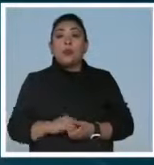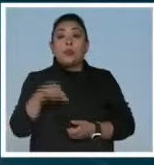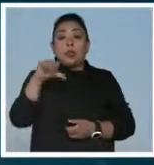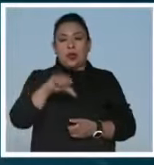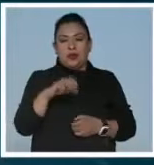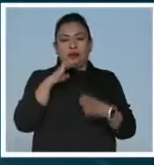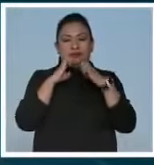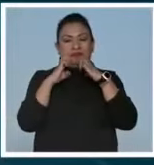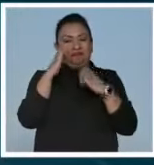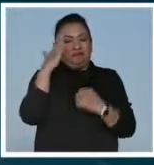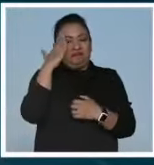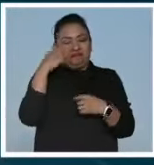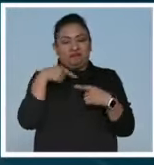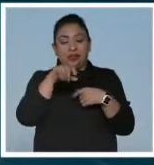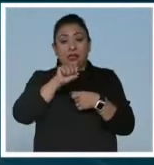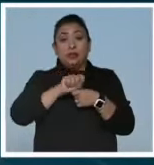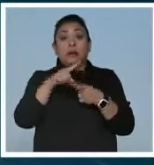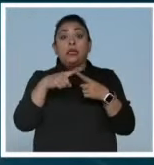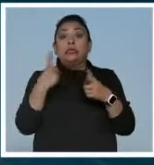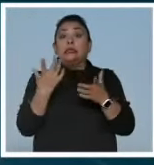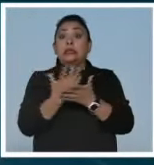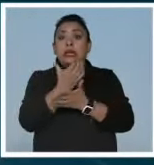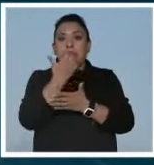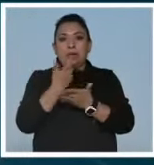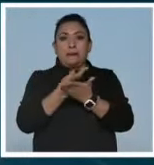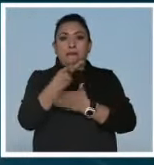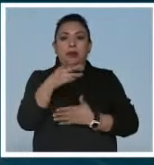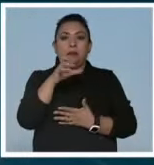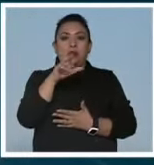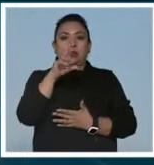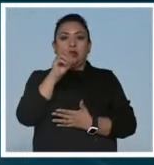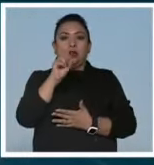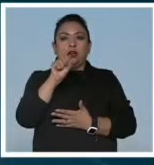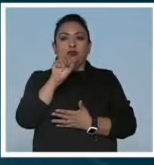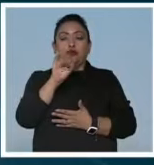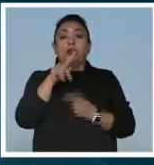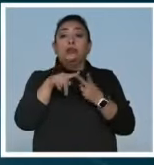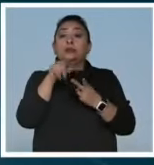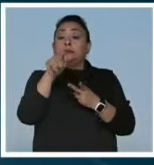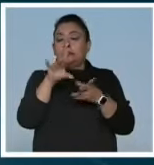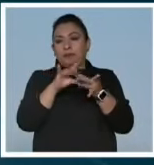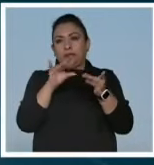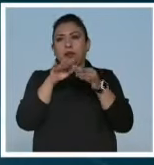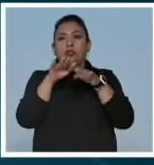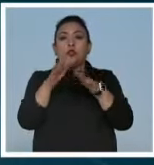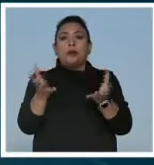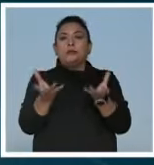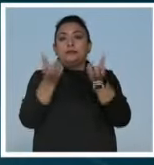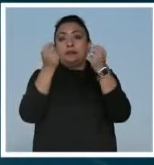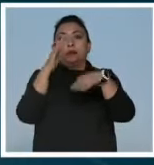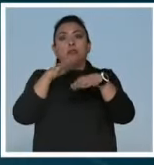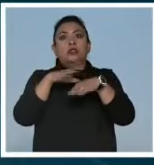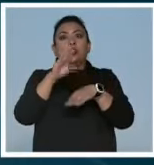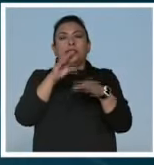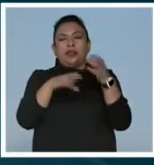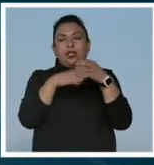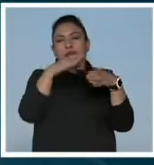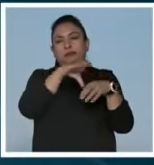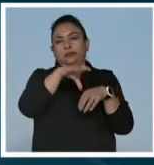En nuestra entrevista estelar de la semana, la ganadora del premio, Carlos Fuentes. Además, les platicaremos del rescate de más de 90